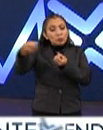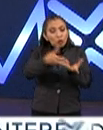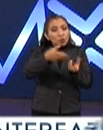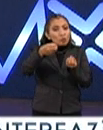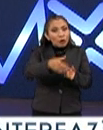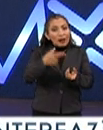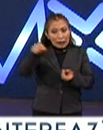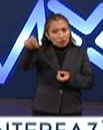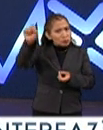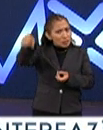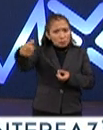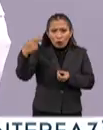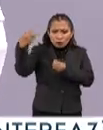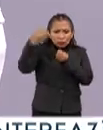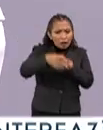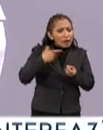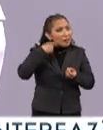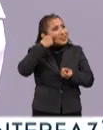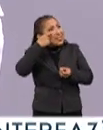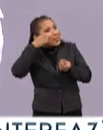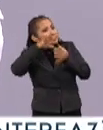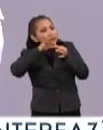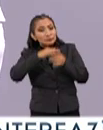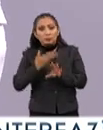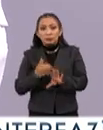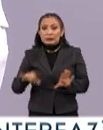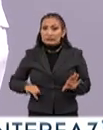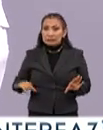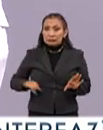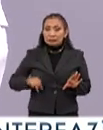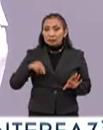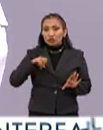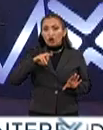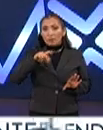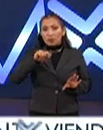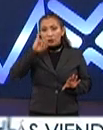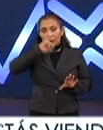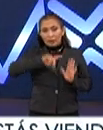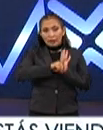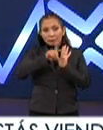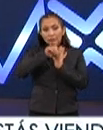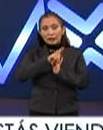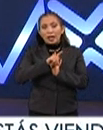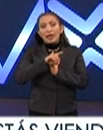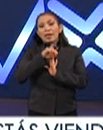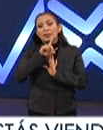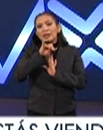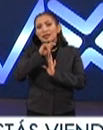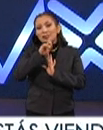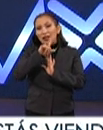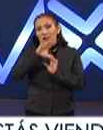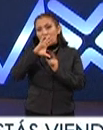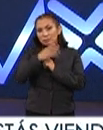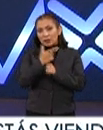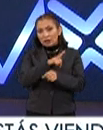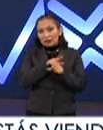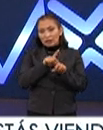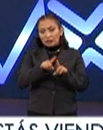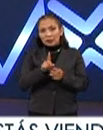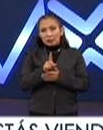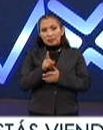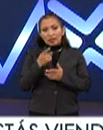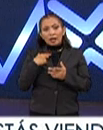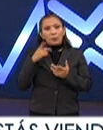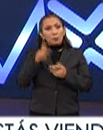comparten ellos mismos su propia visión. Pues muy interesante, Norberto, jefe de Departamento de Medios Digitales de la Comisión Nacional de Derechos de los